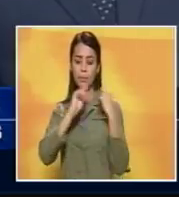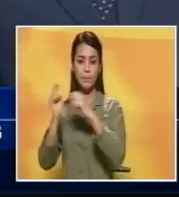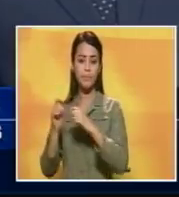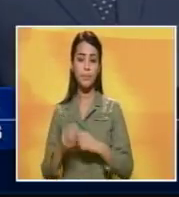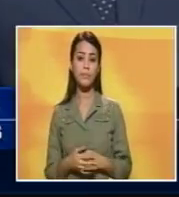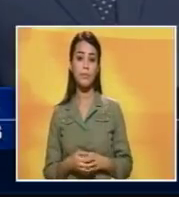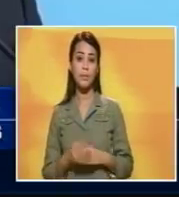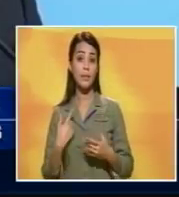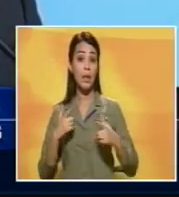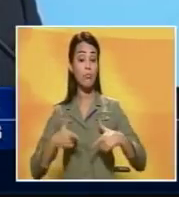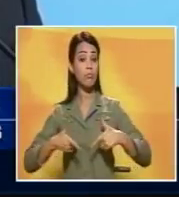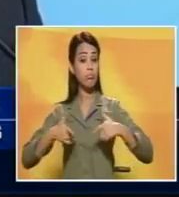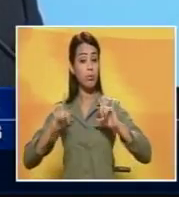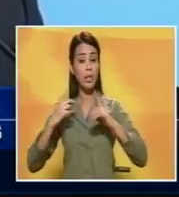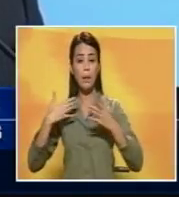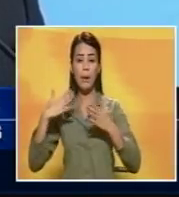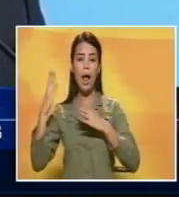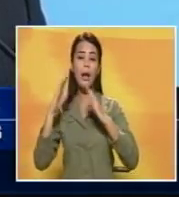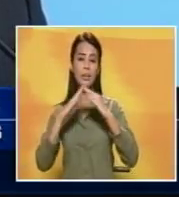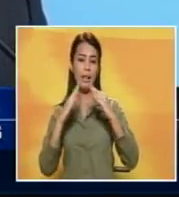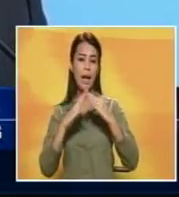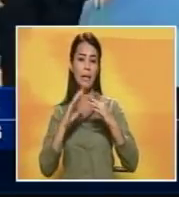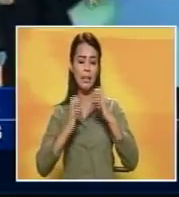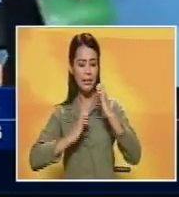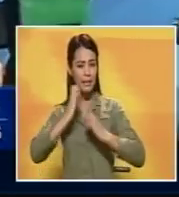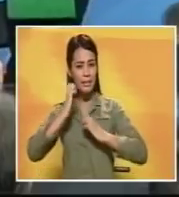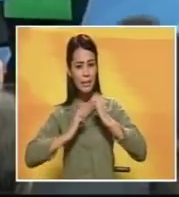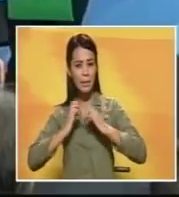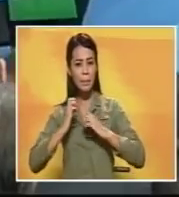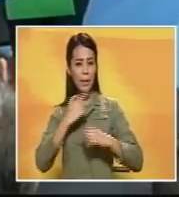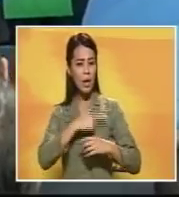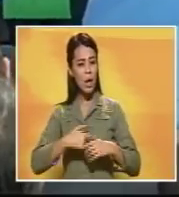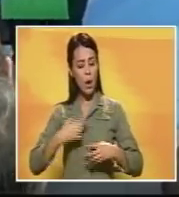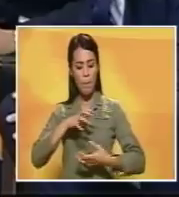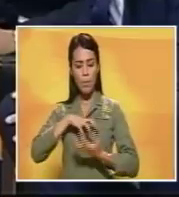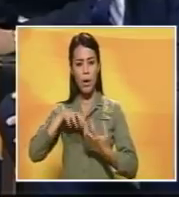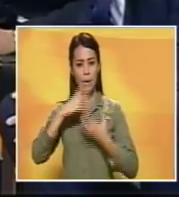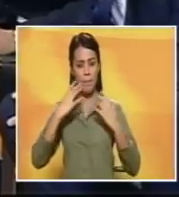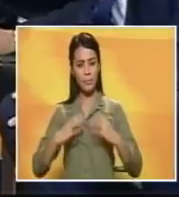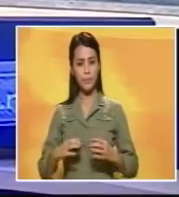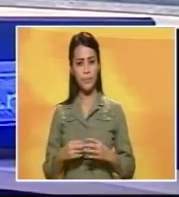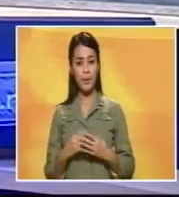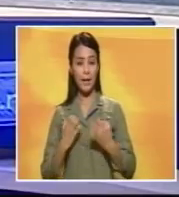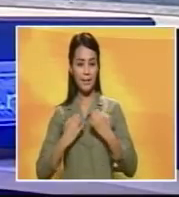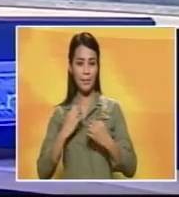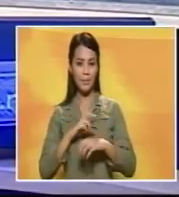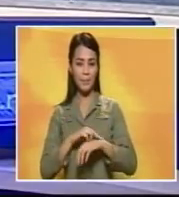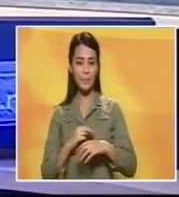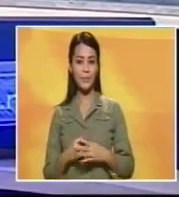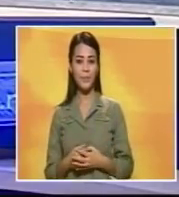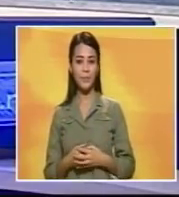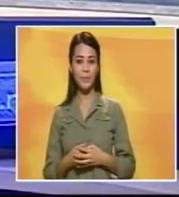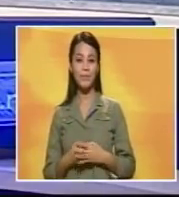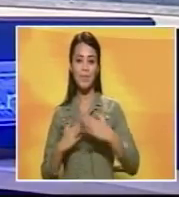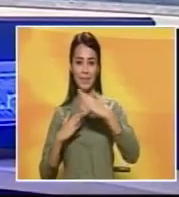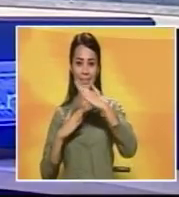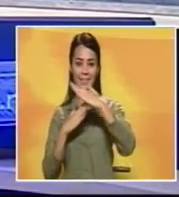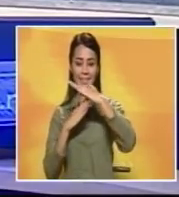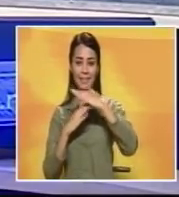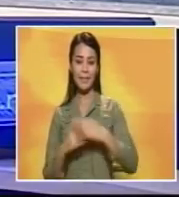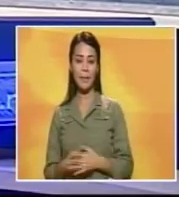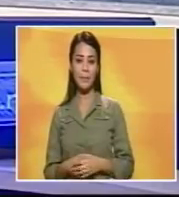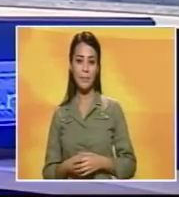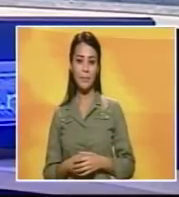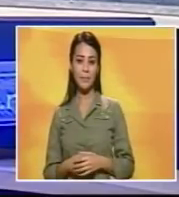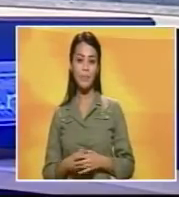brasileño fue dado de alta tras ser sometido a exámenes médicos por un problema urológico. Amigos, es momento de hacer nuestra